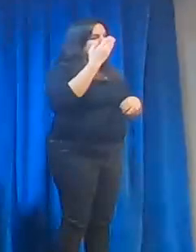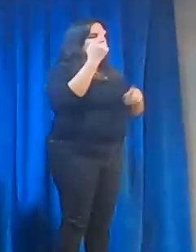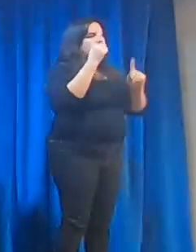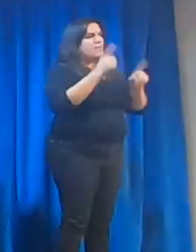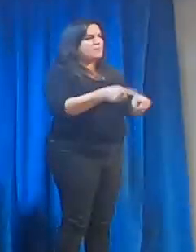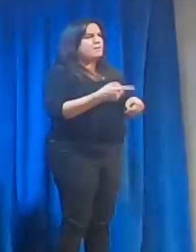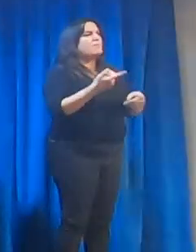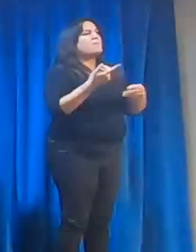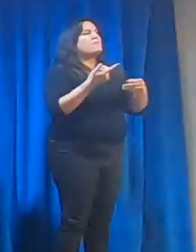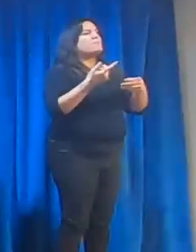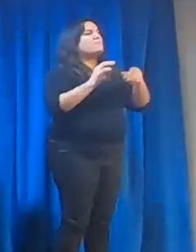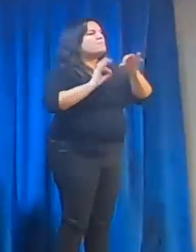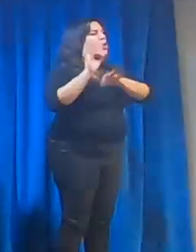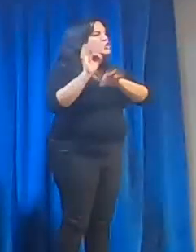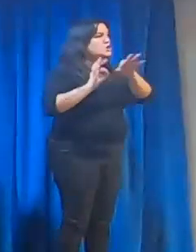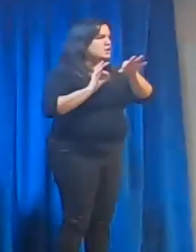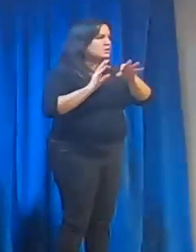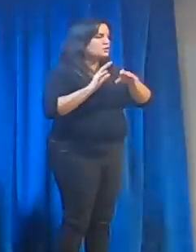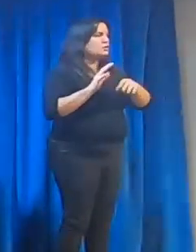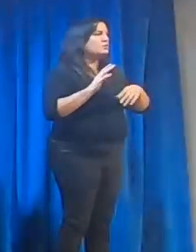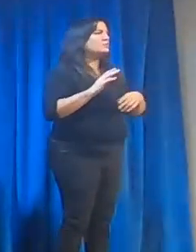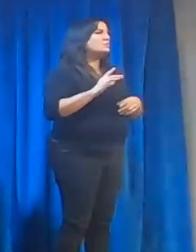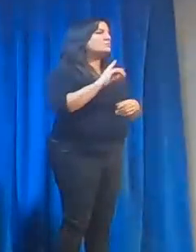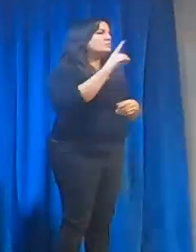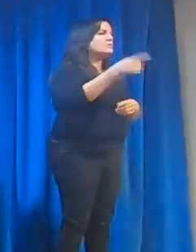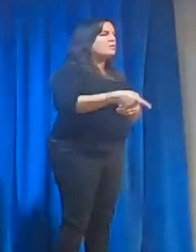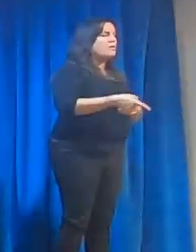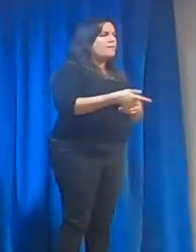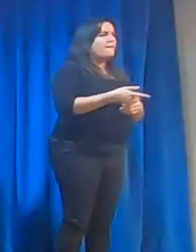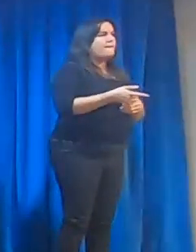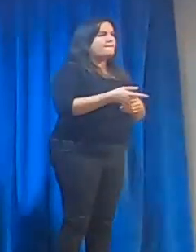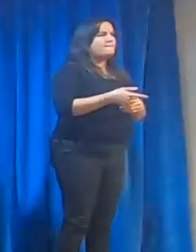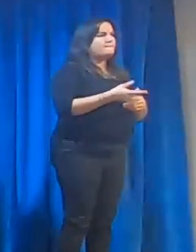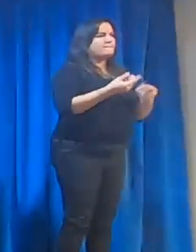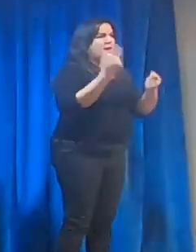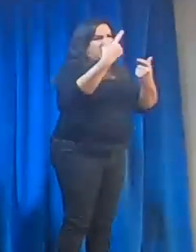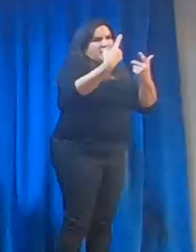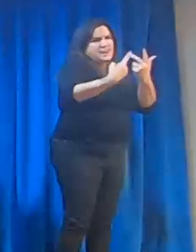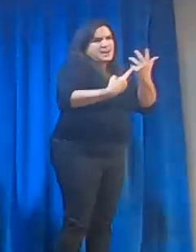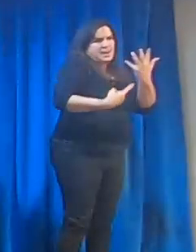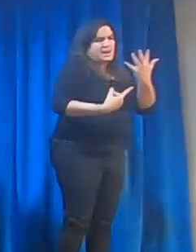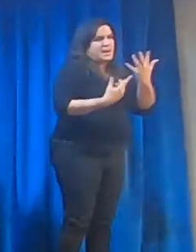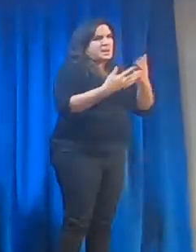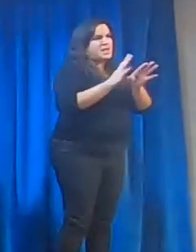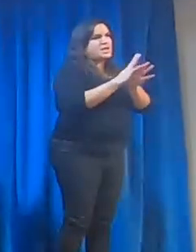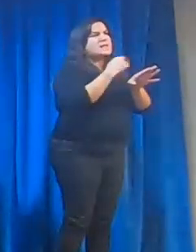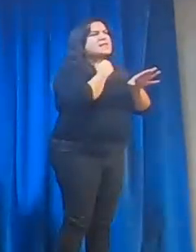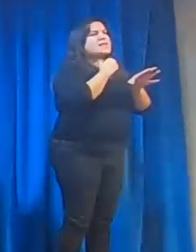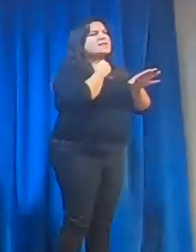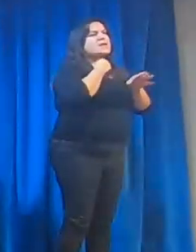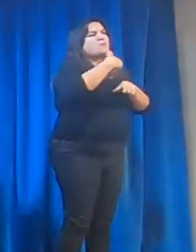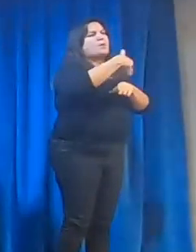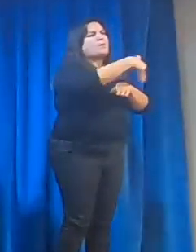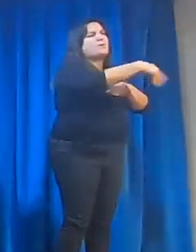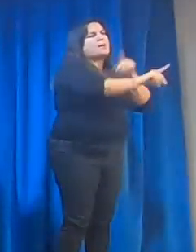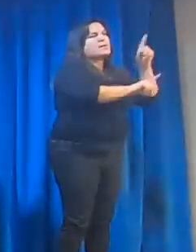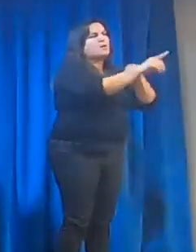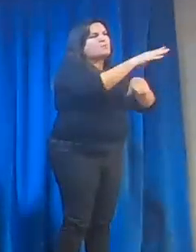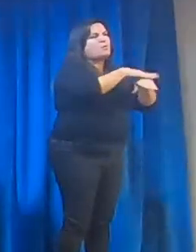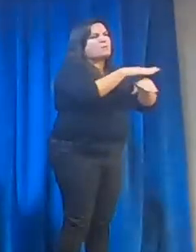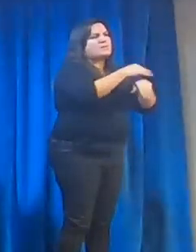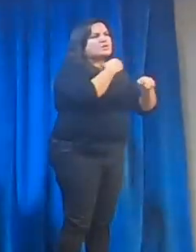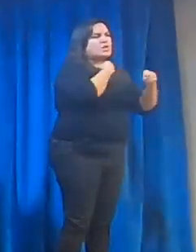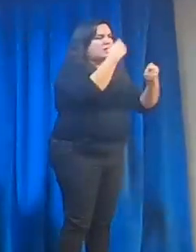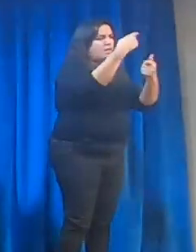proyectos, aparecen también una cantidad de elementos de algo que voy a querer hacer en algún momento. Entonces,